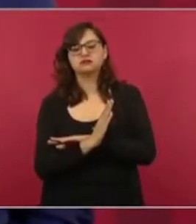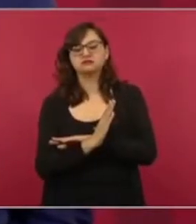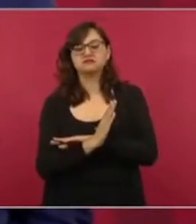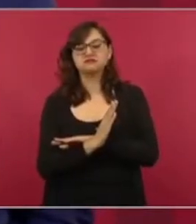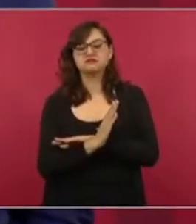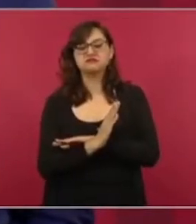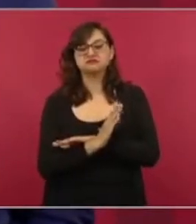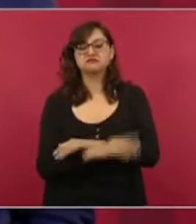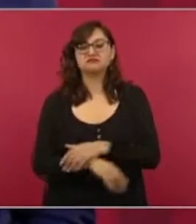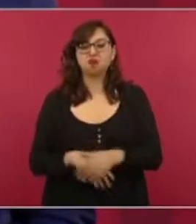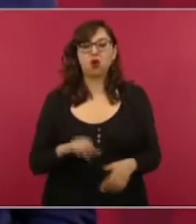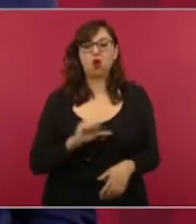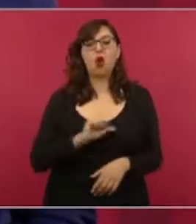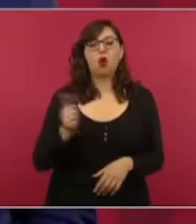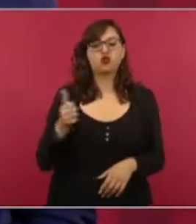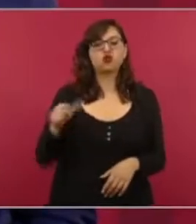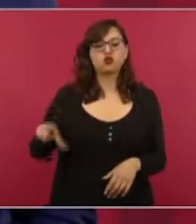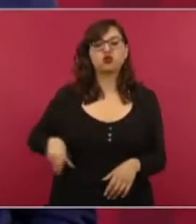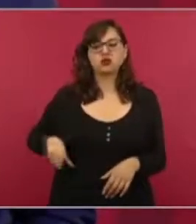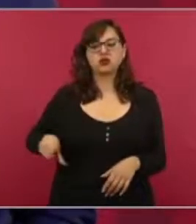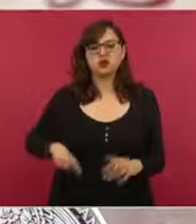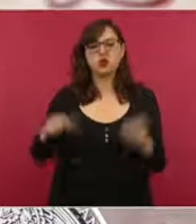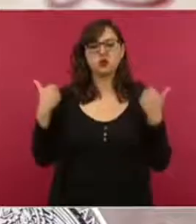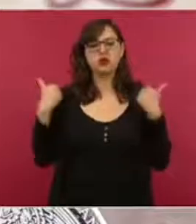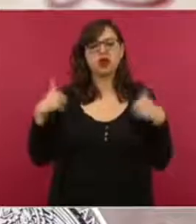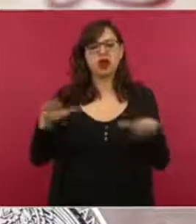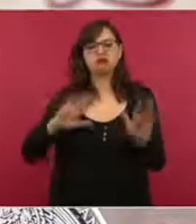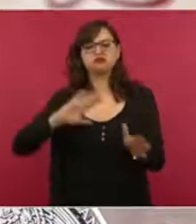Pero ¿cómo? La gente